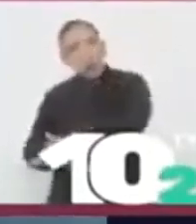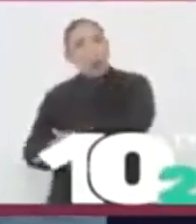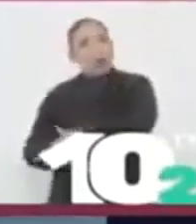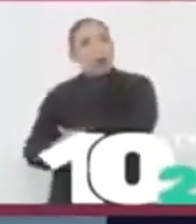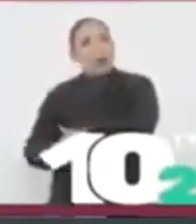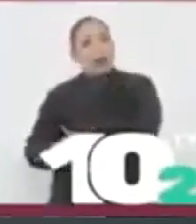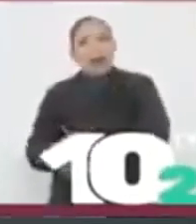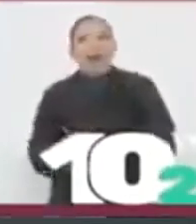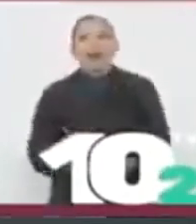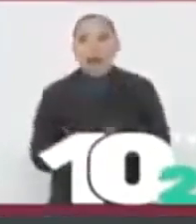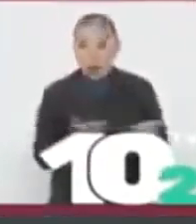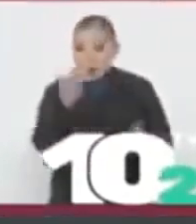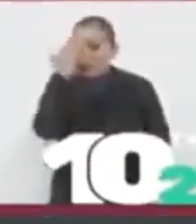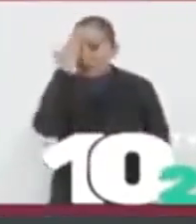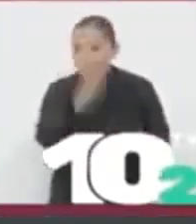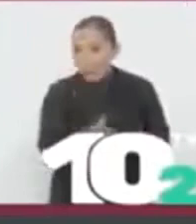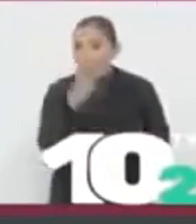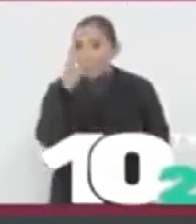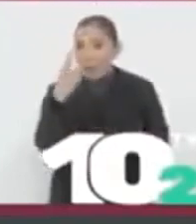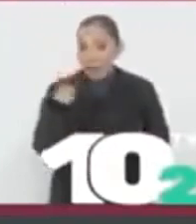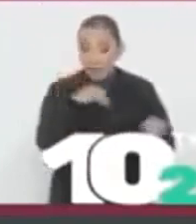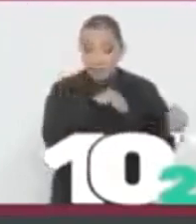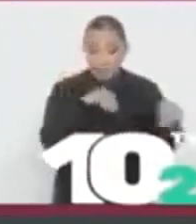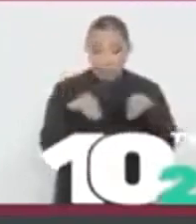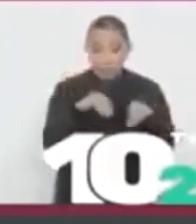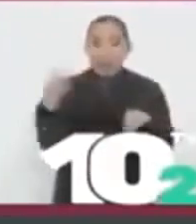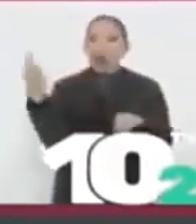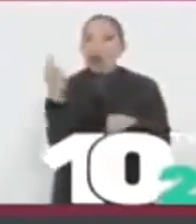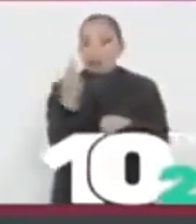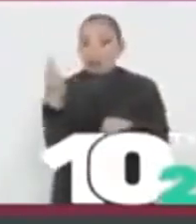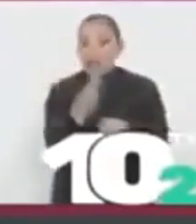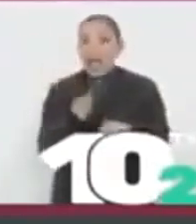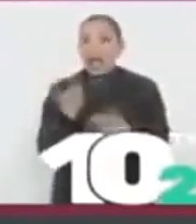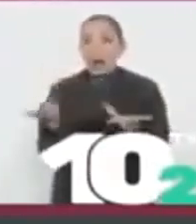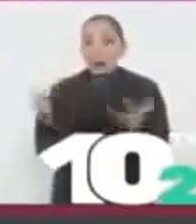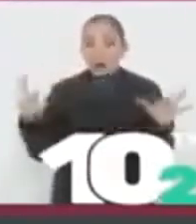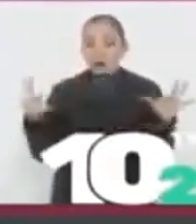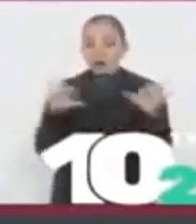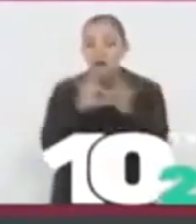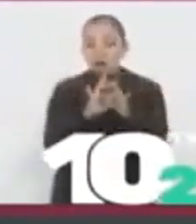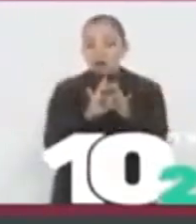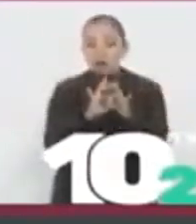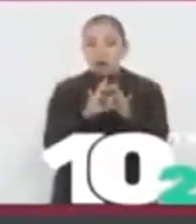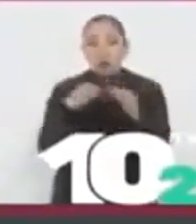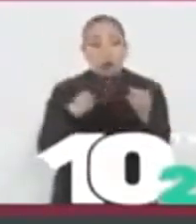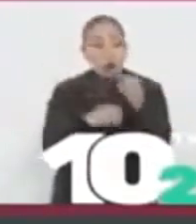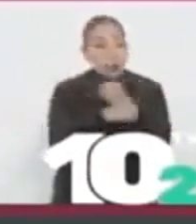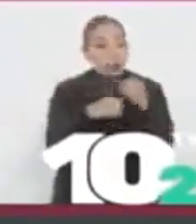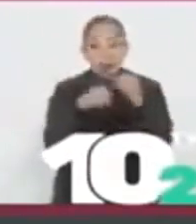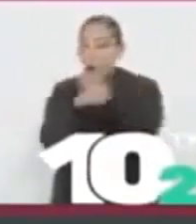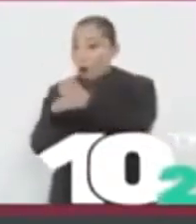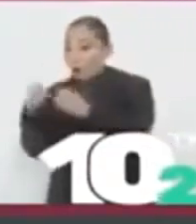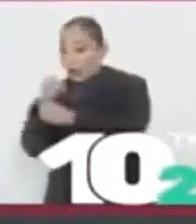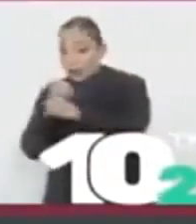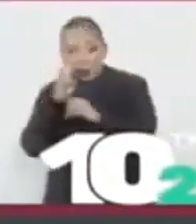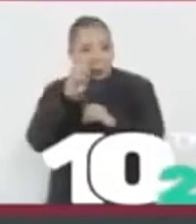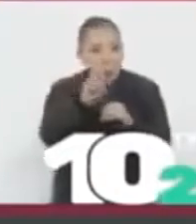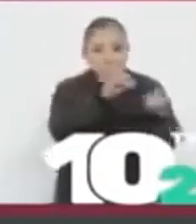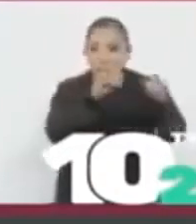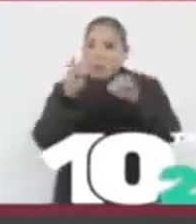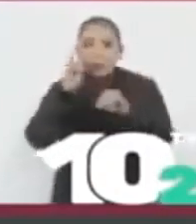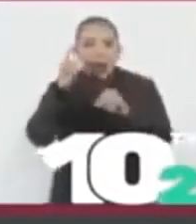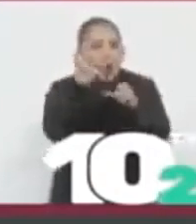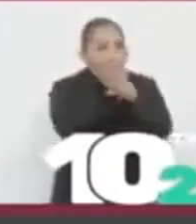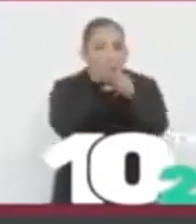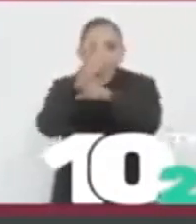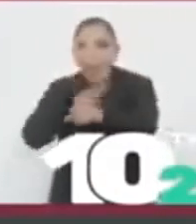picada. Ahora que sabes que para que ocurra el movimiento se necesita de la interacción entre dos o más cuerpos, puedes ver el movimiento